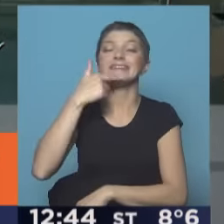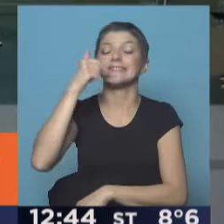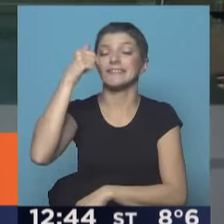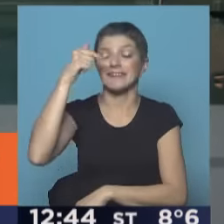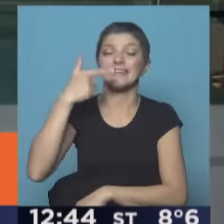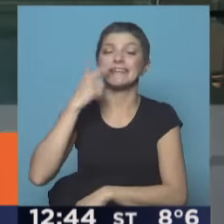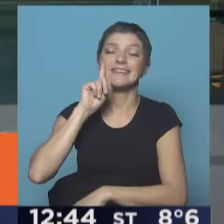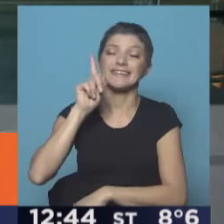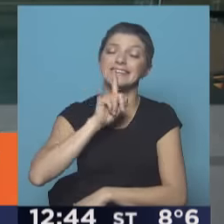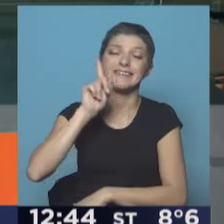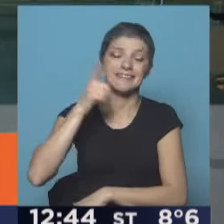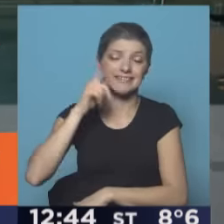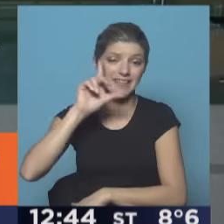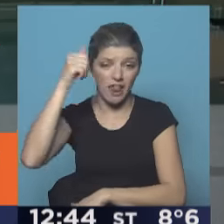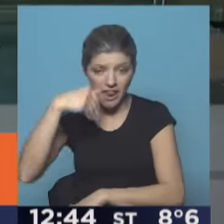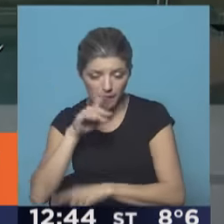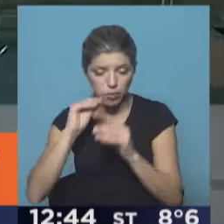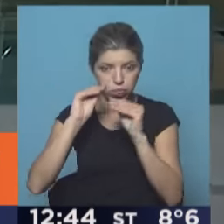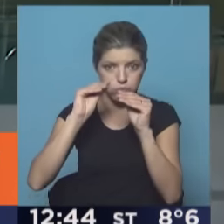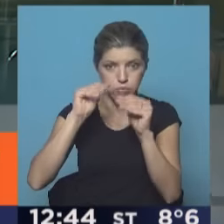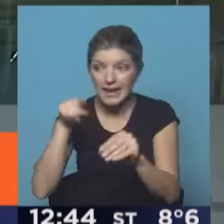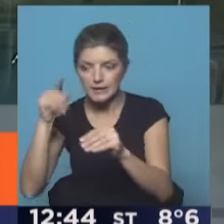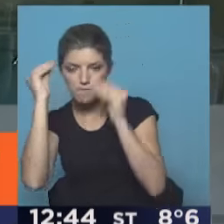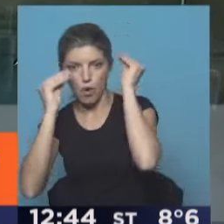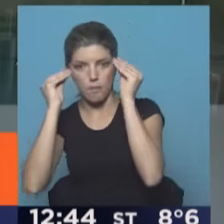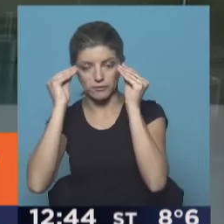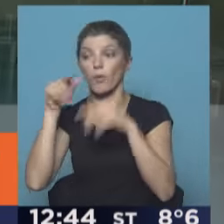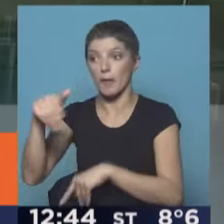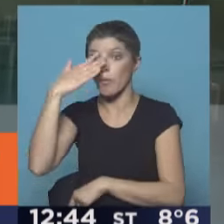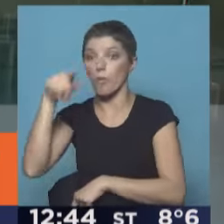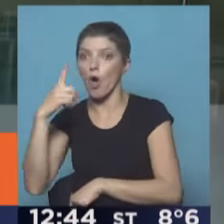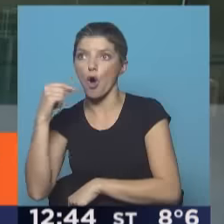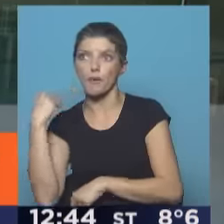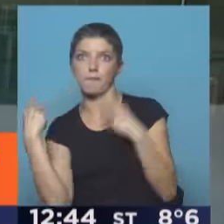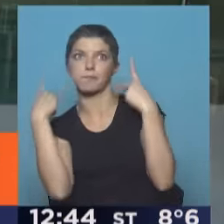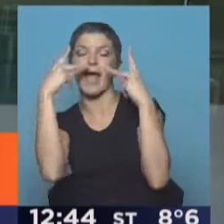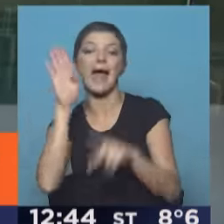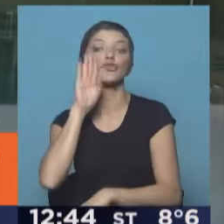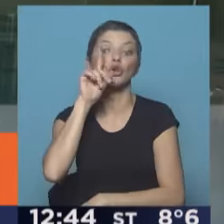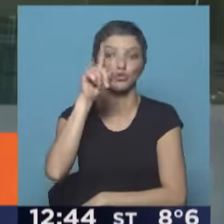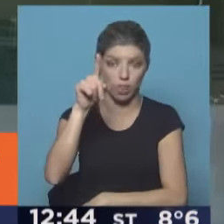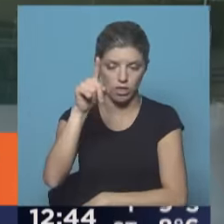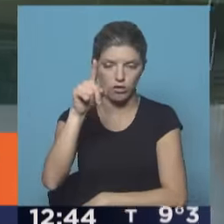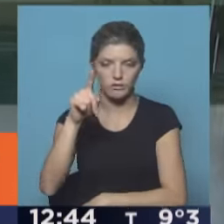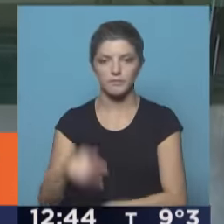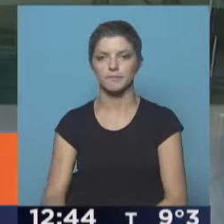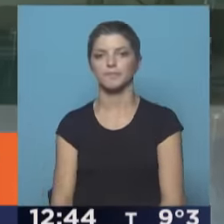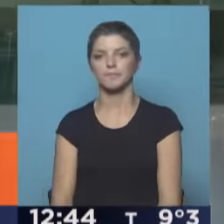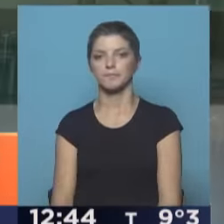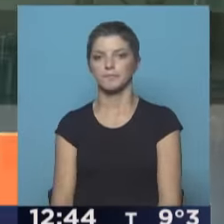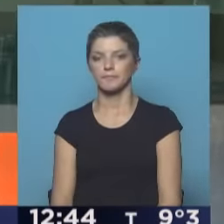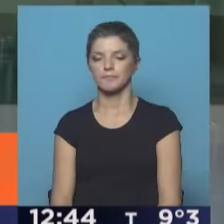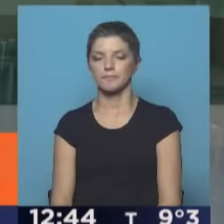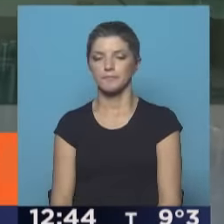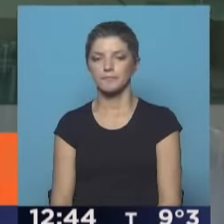después cuando tuvo que irse a Estados Unidos ya eso se transformó en una red global con con el carisma que